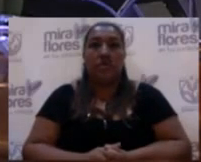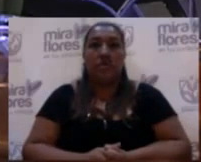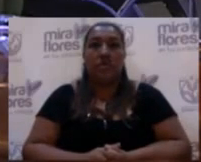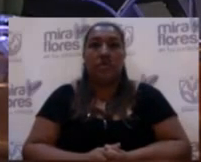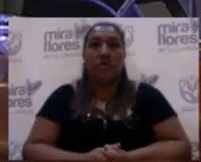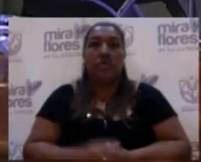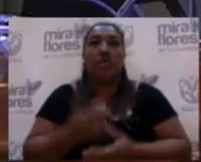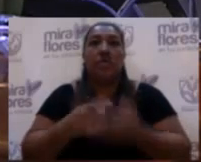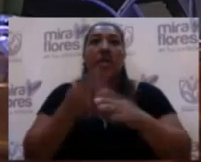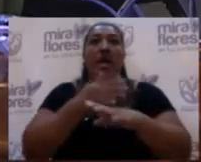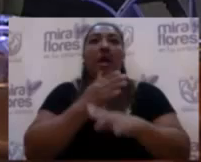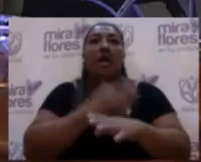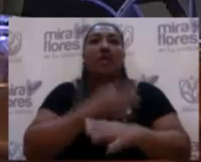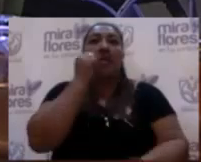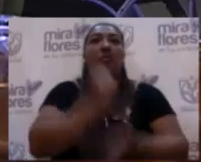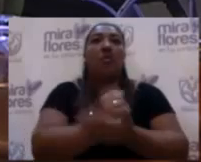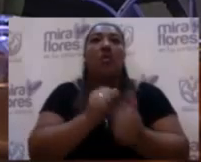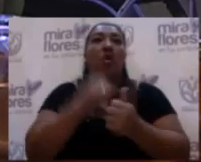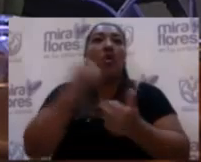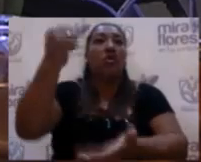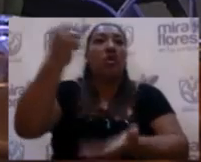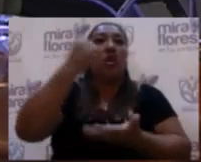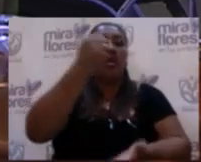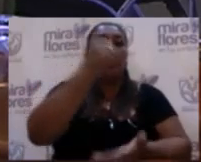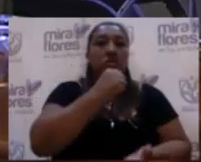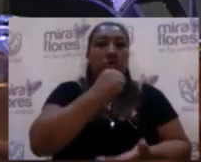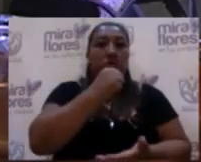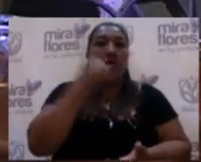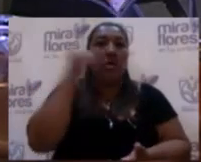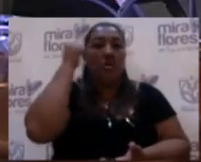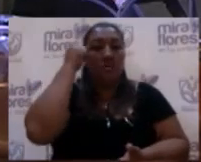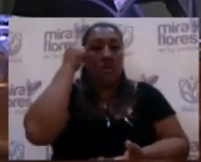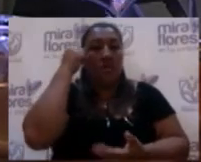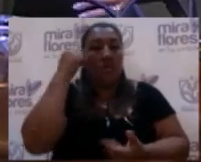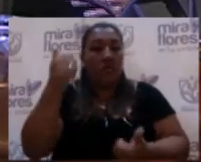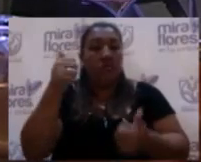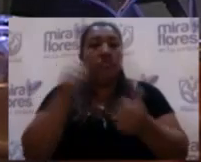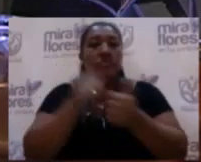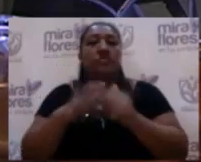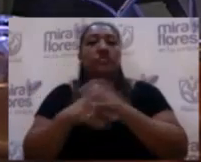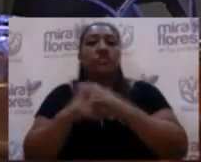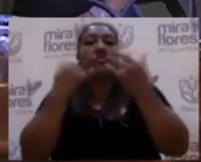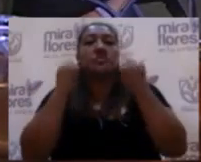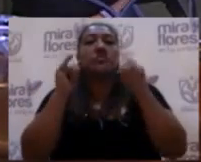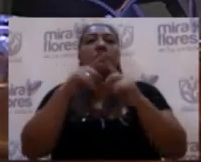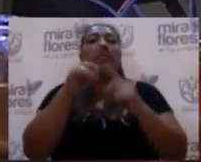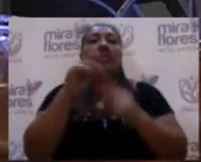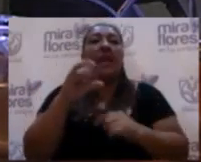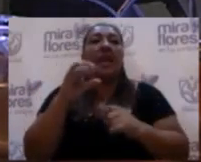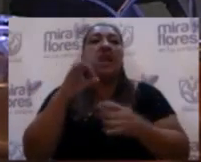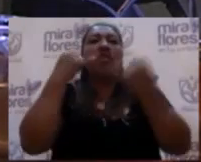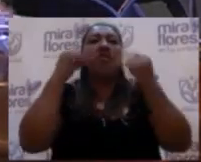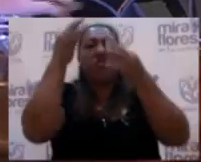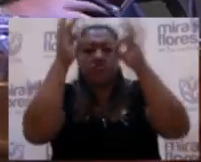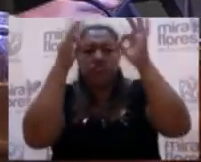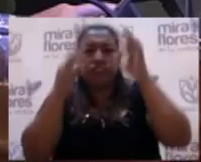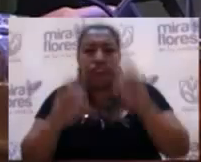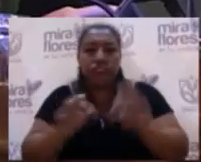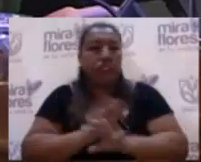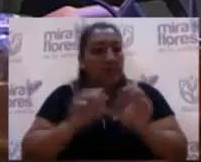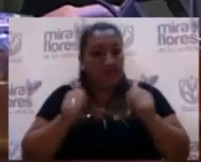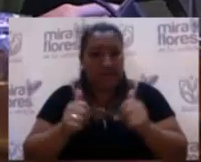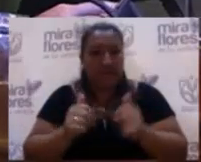unanimidad aprobó la donación de los referidos bienes considerados inservibles de acuerdo al informe técnico que obra en autos.